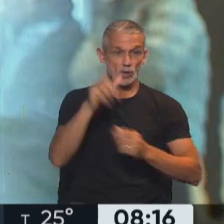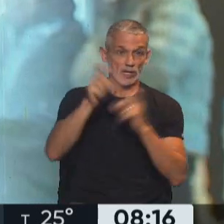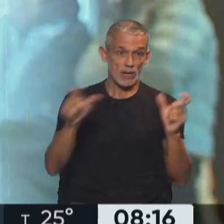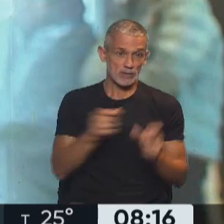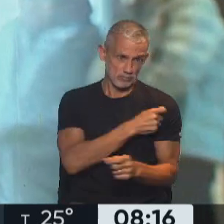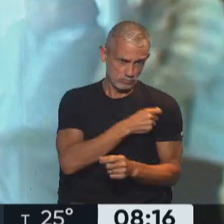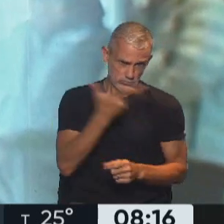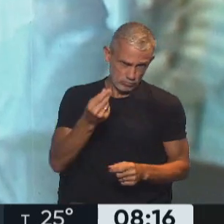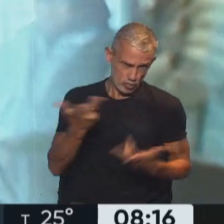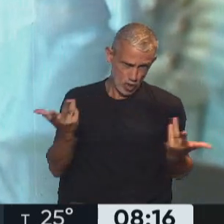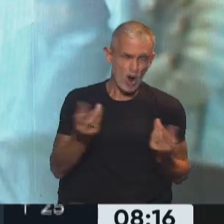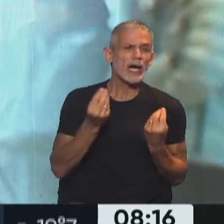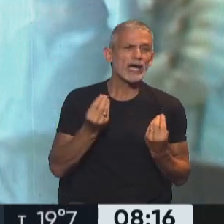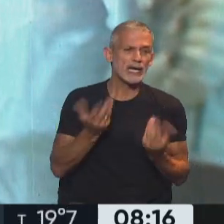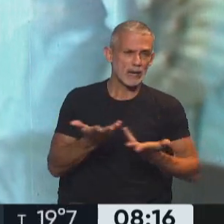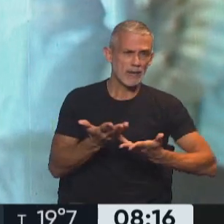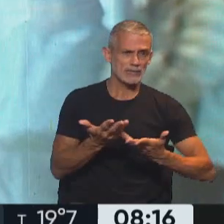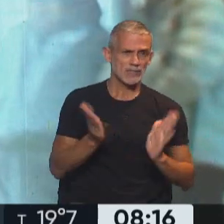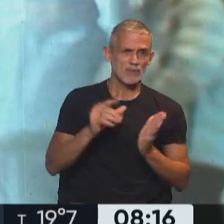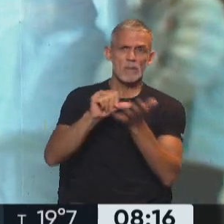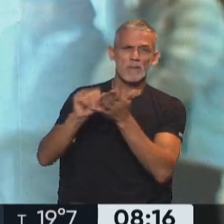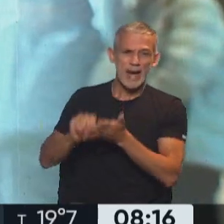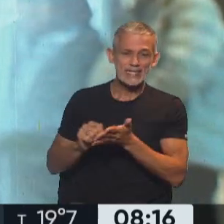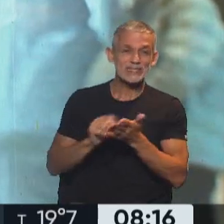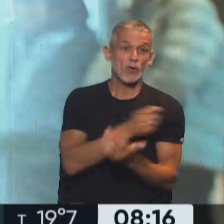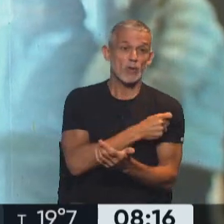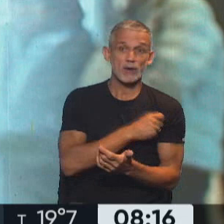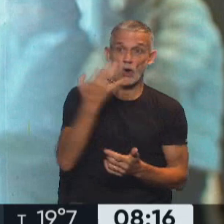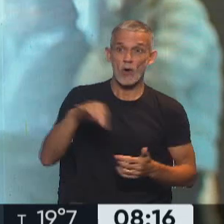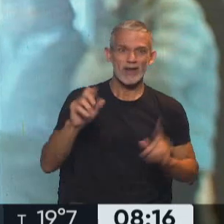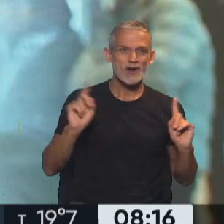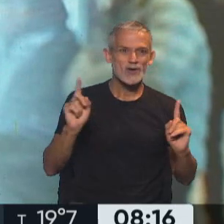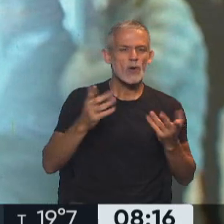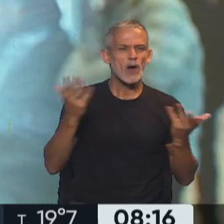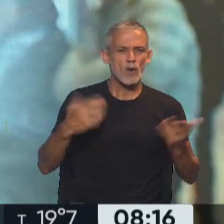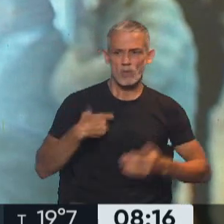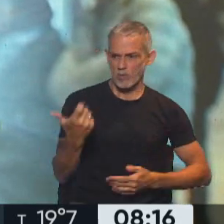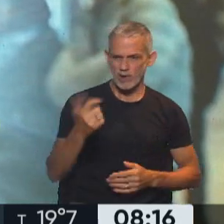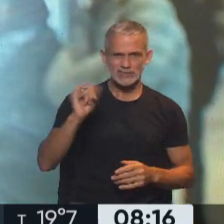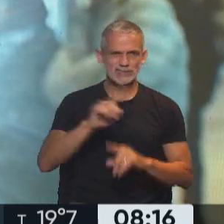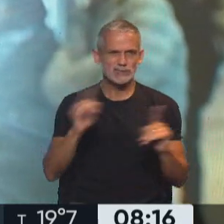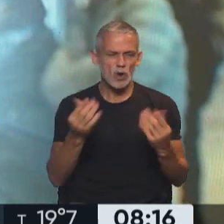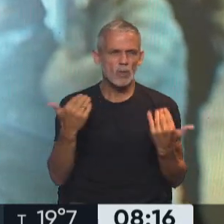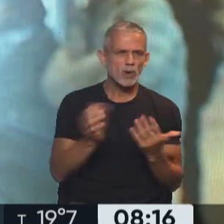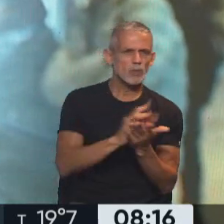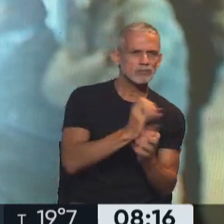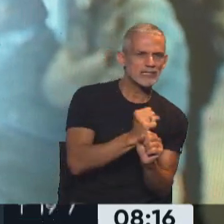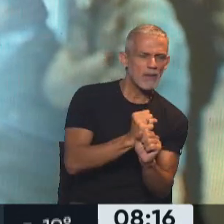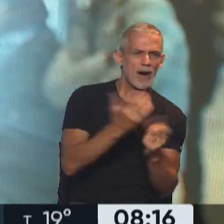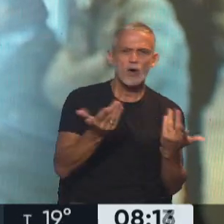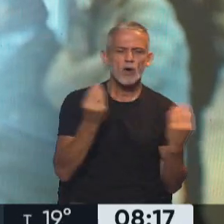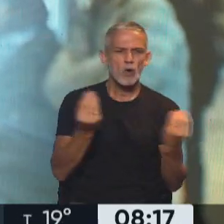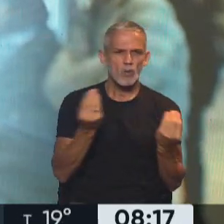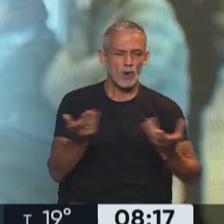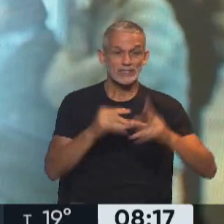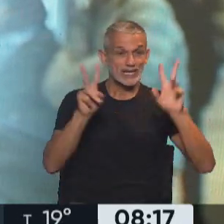que no se han querido vacunar en distintos países donde la vacunación no es obligatoria? ¿Corre o no peligro su estabilidad laboral?